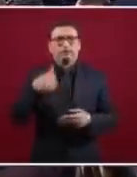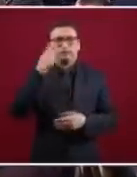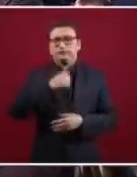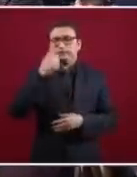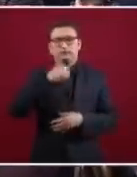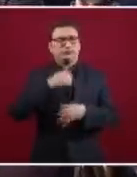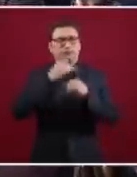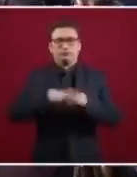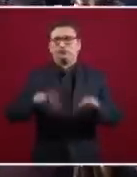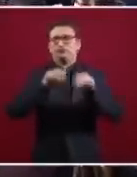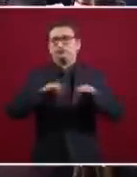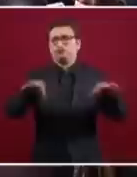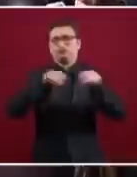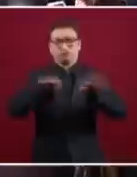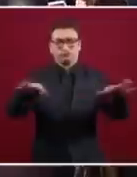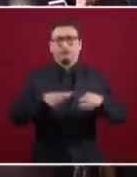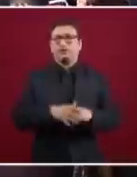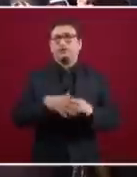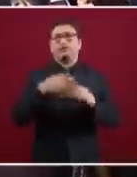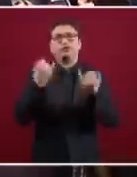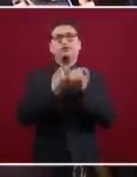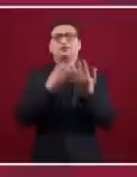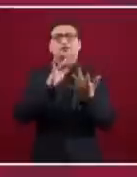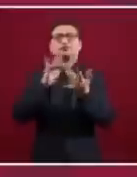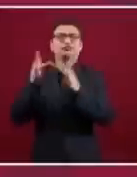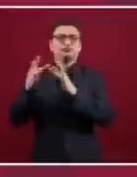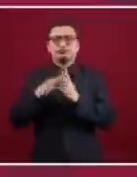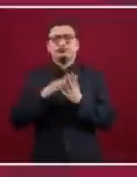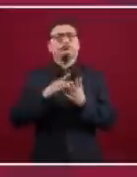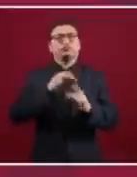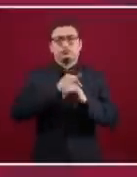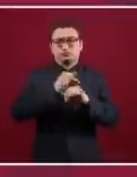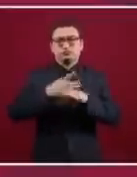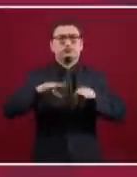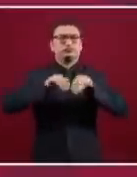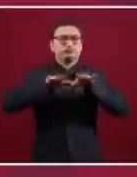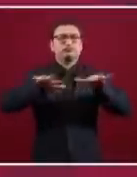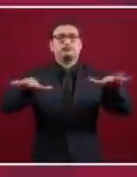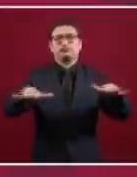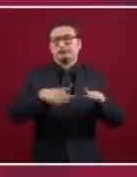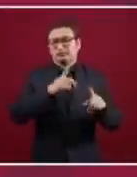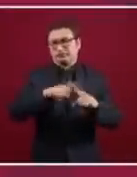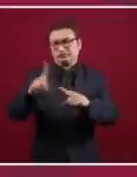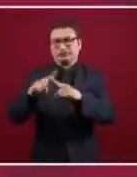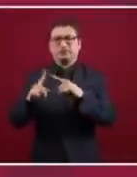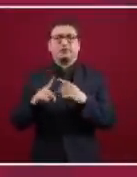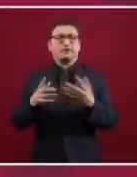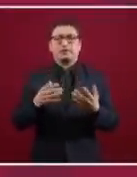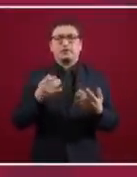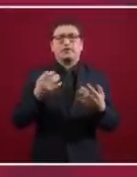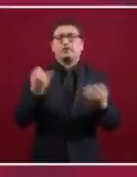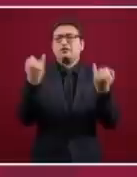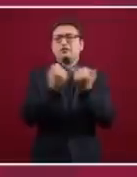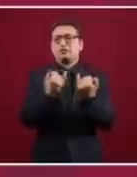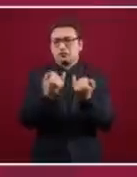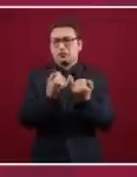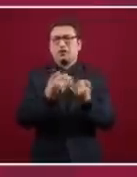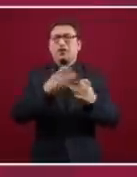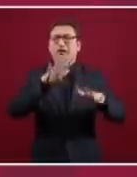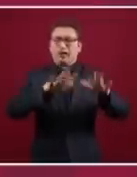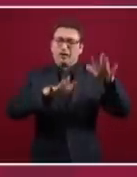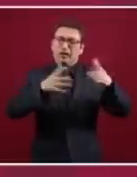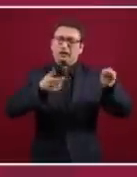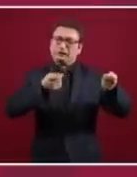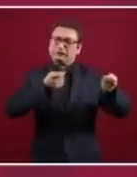informando las redes sociales aunque también las manipulan